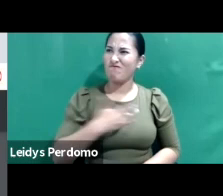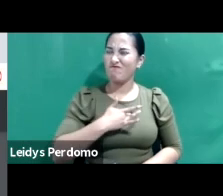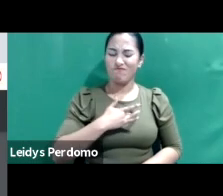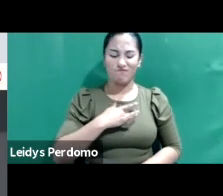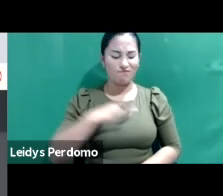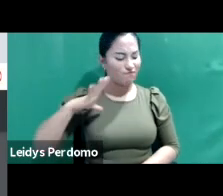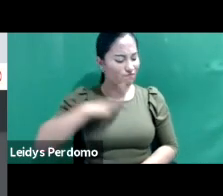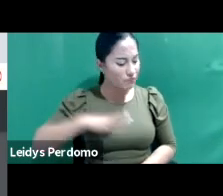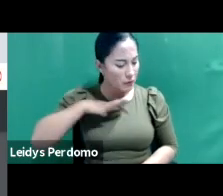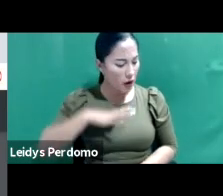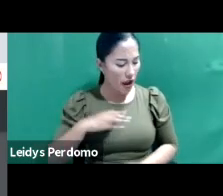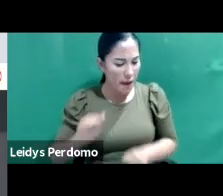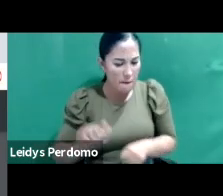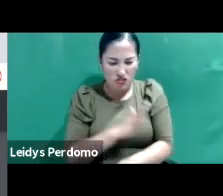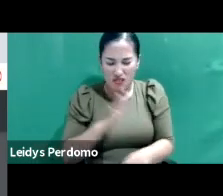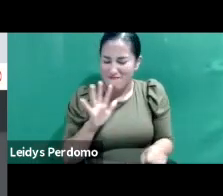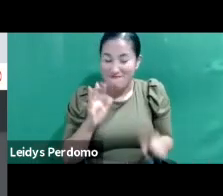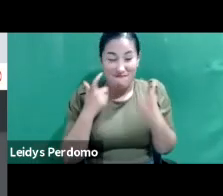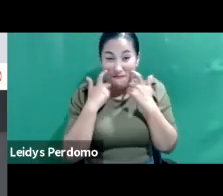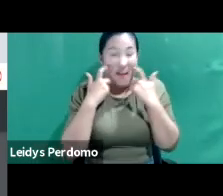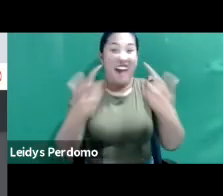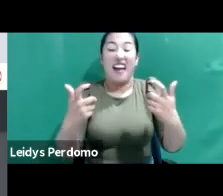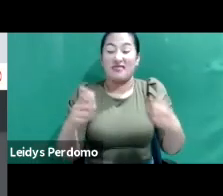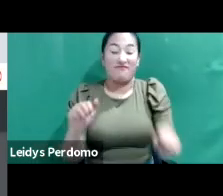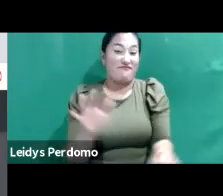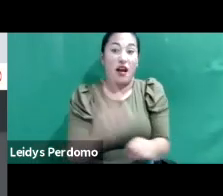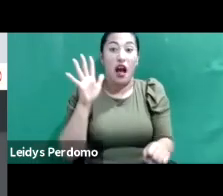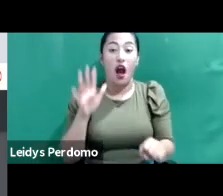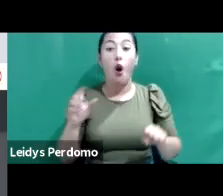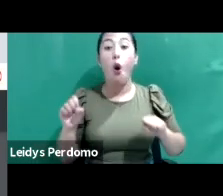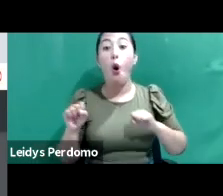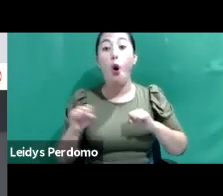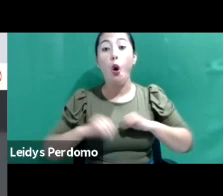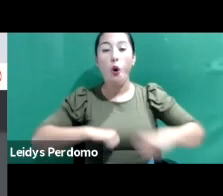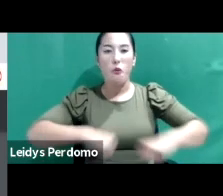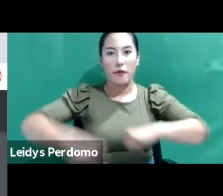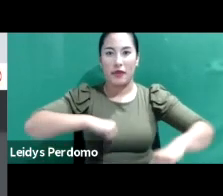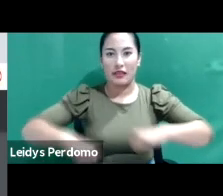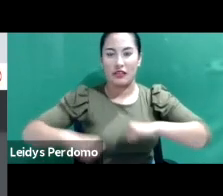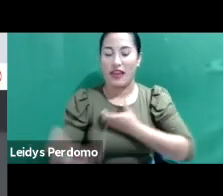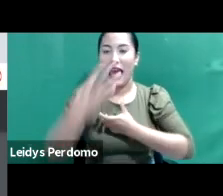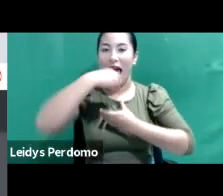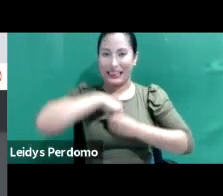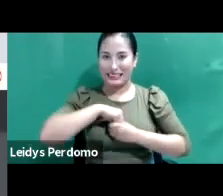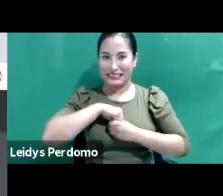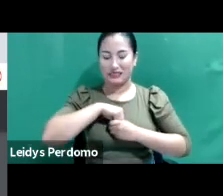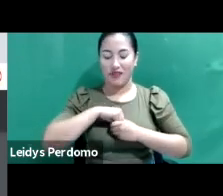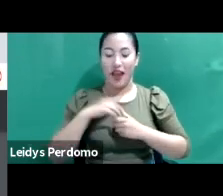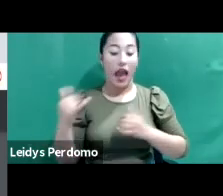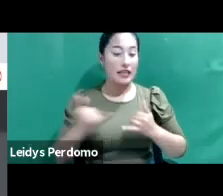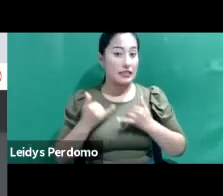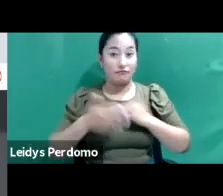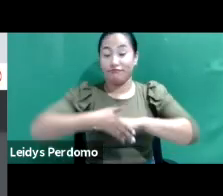respuesta emocional y realiza repetitivamente ciertos movimientos estereotipados. No logra interpretar las emociones